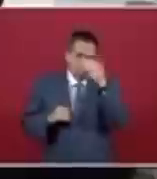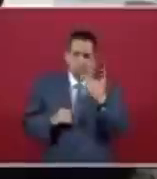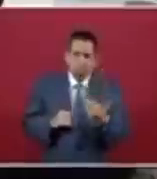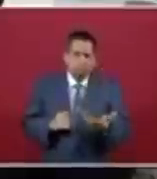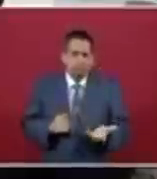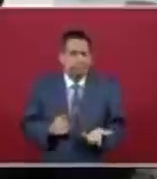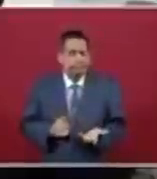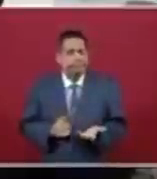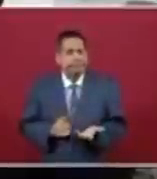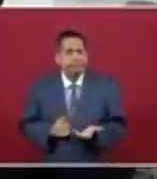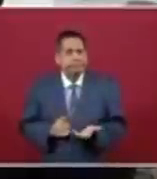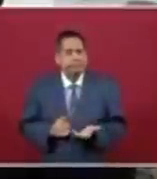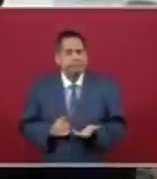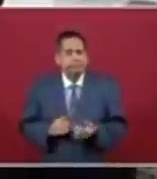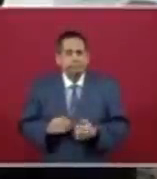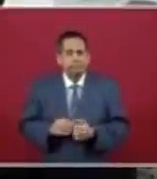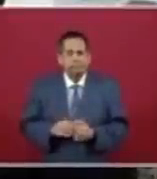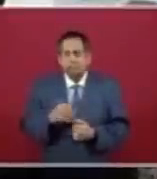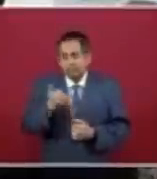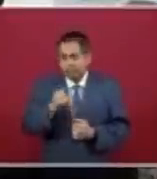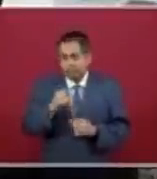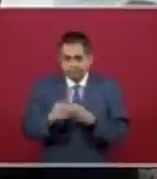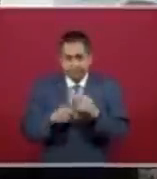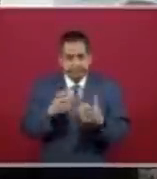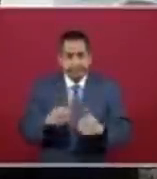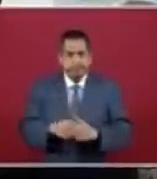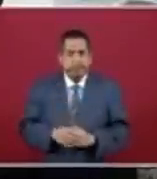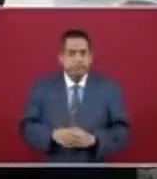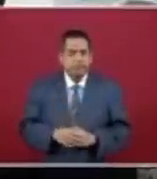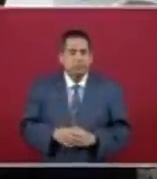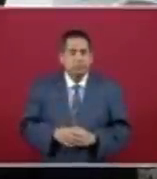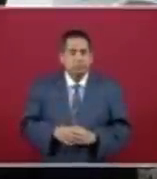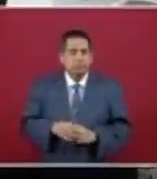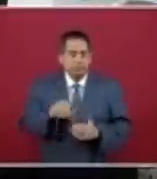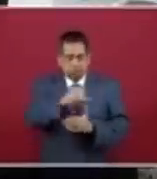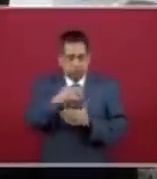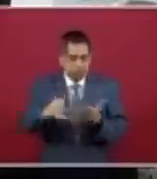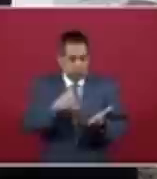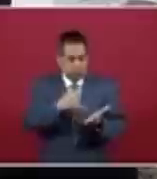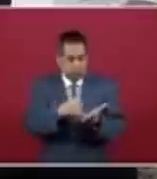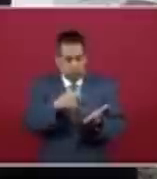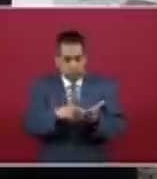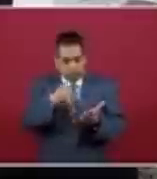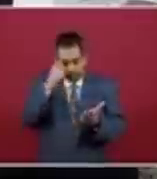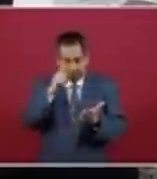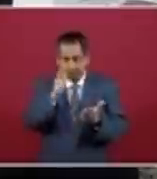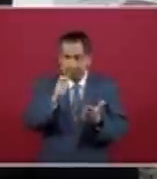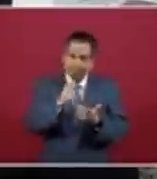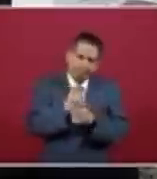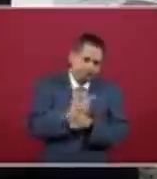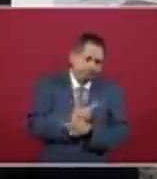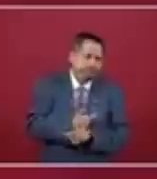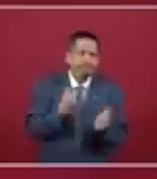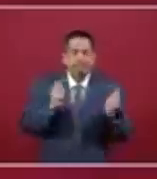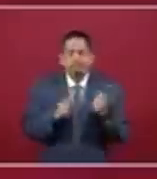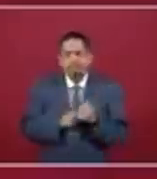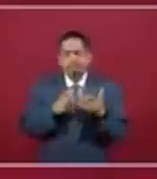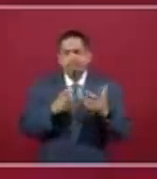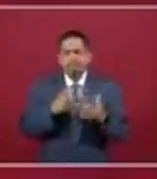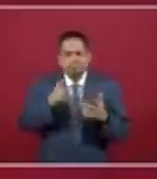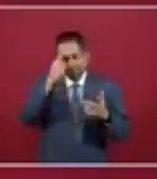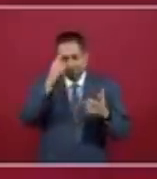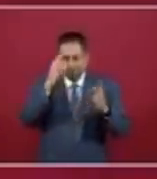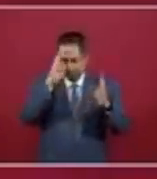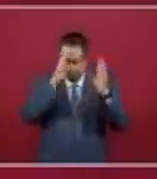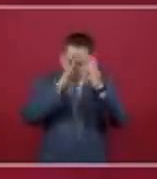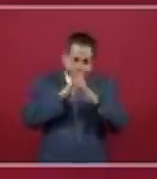Y va a ser una isla para la libertad, para la recreación,